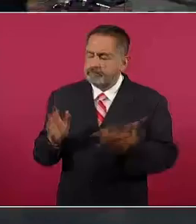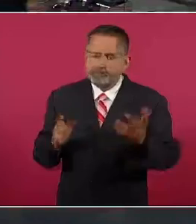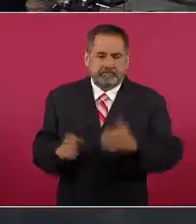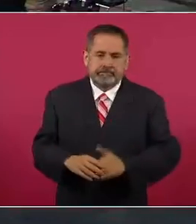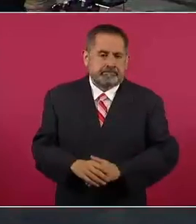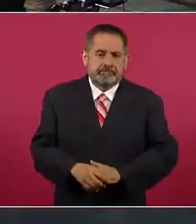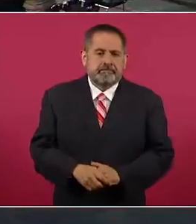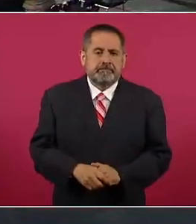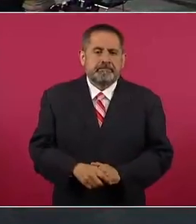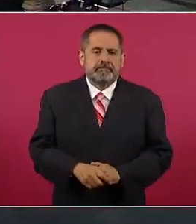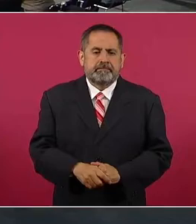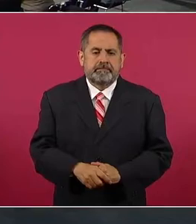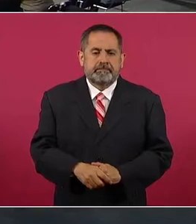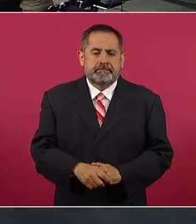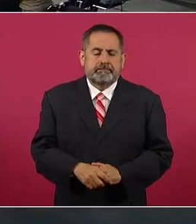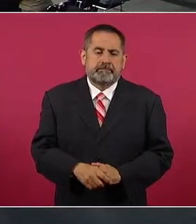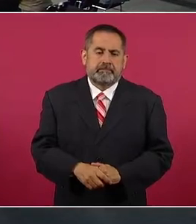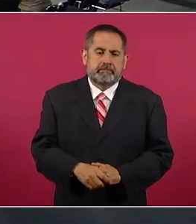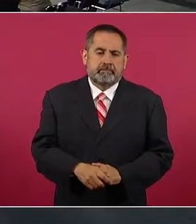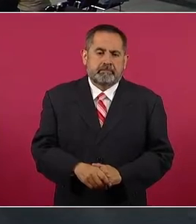¿Mande?